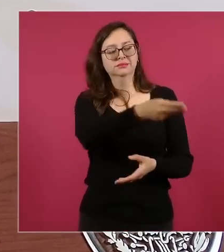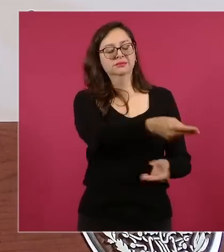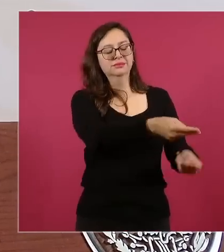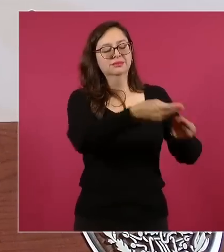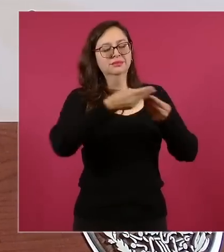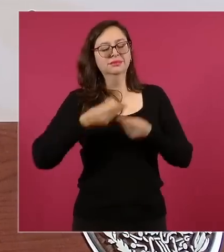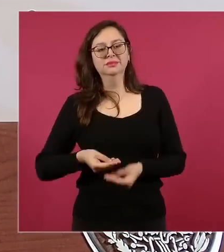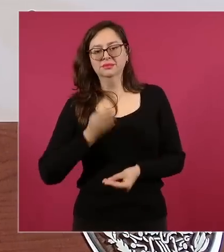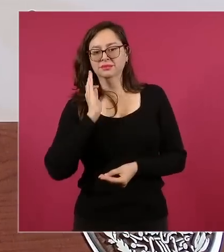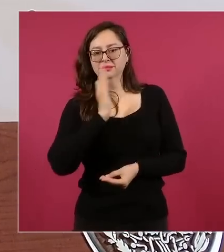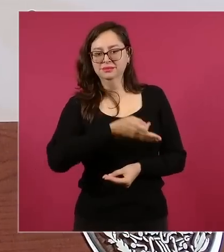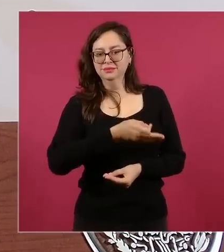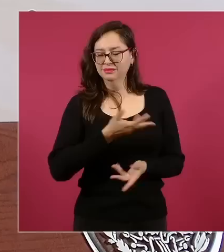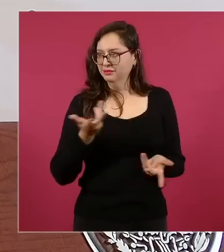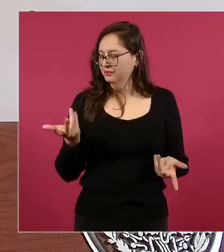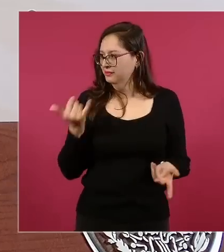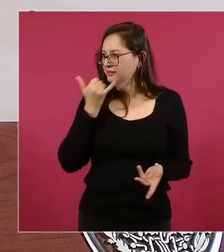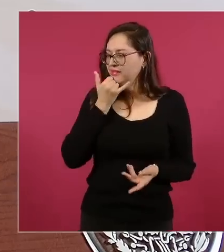el